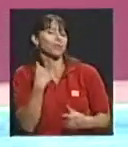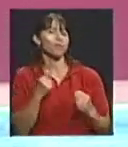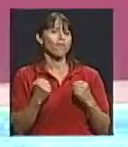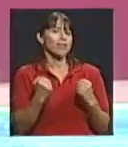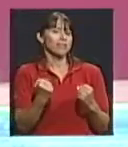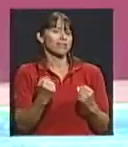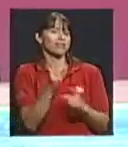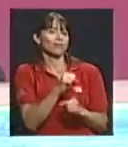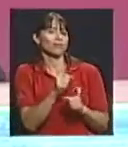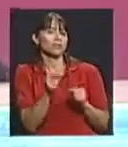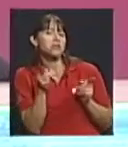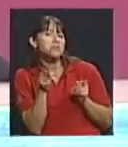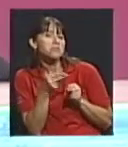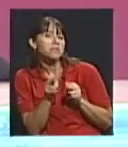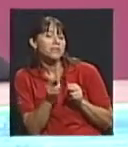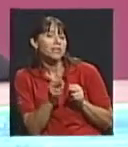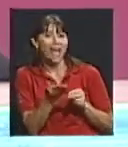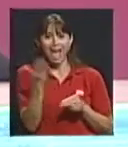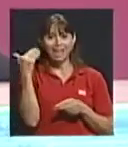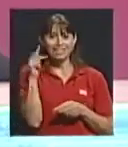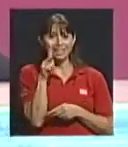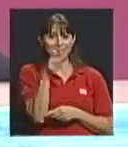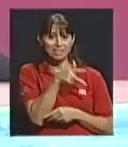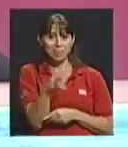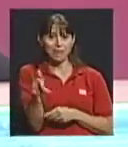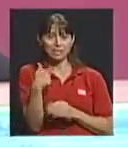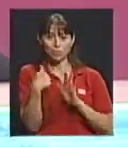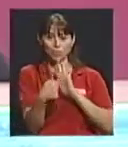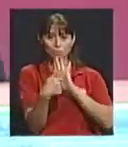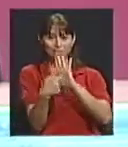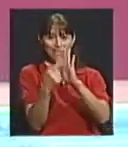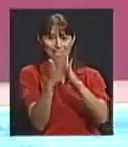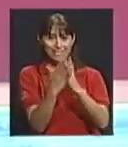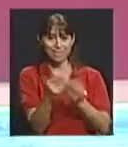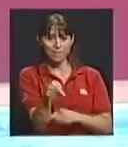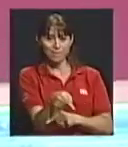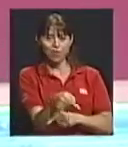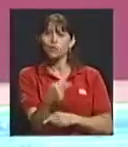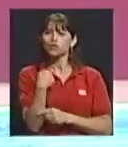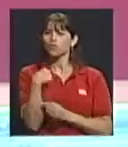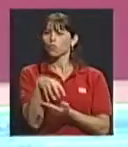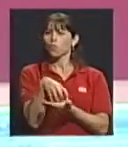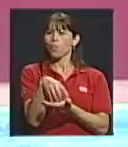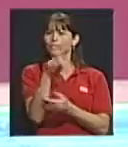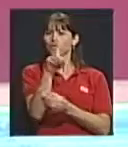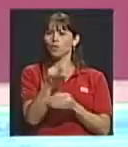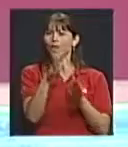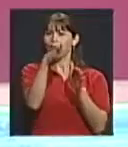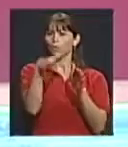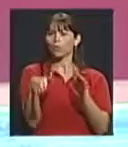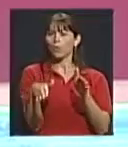Hace tres semanas cuando yo presenté este libro cuestione a la contraloría del Por qué no había dicho